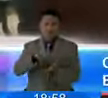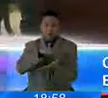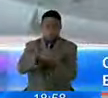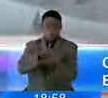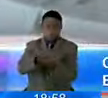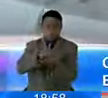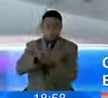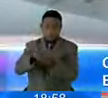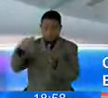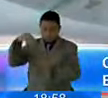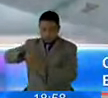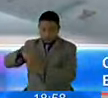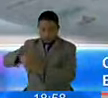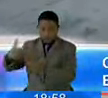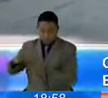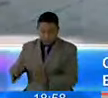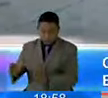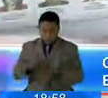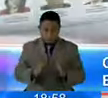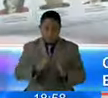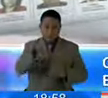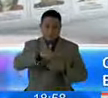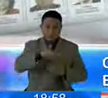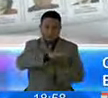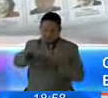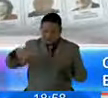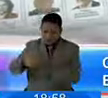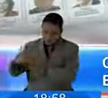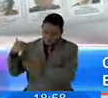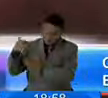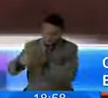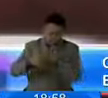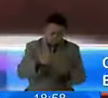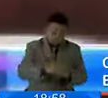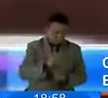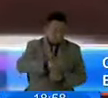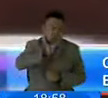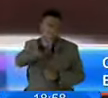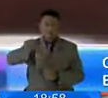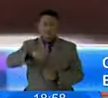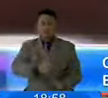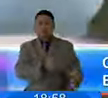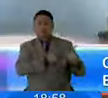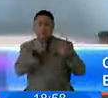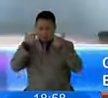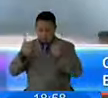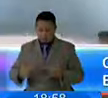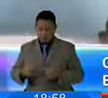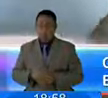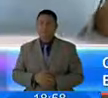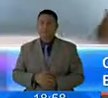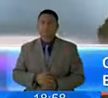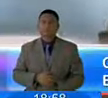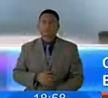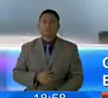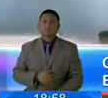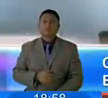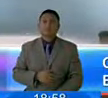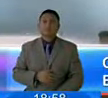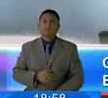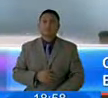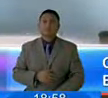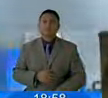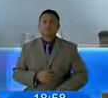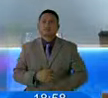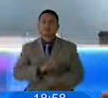su traslado durante las elecciones y luego de ellas, todo el material estuvo vigilado por Fuerzas Armadas. Tenemos todo esto documentado,